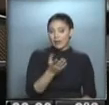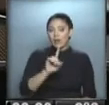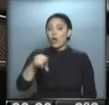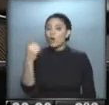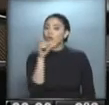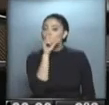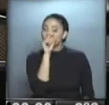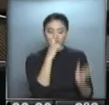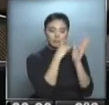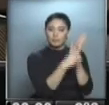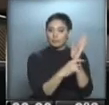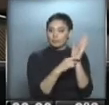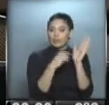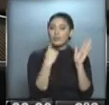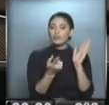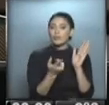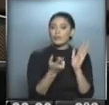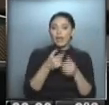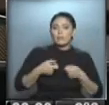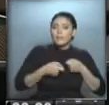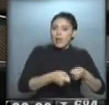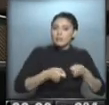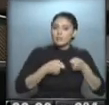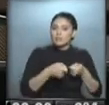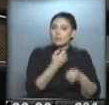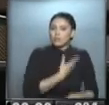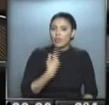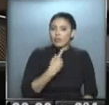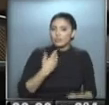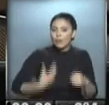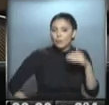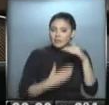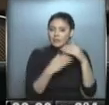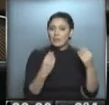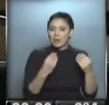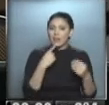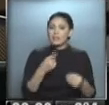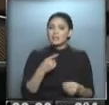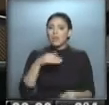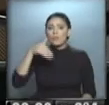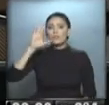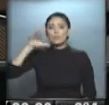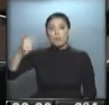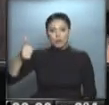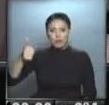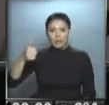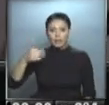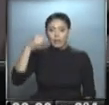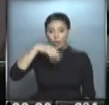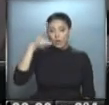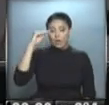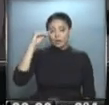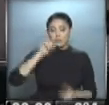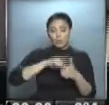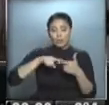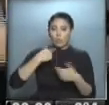tuit que tiene que ver con la presión hacia los dirigentes es confirmando la presencia de Rodrigo Mora en la formación de esta noche y a